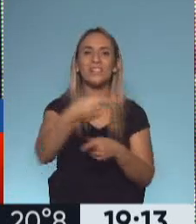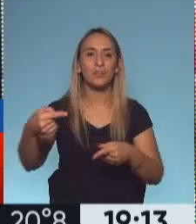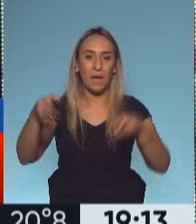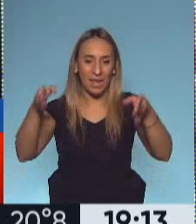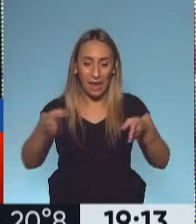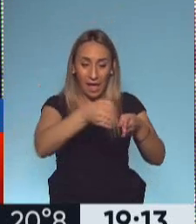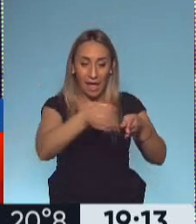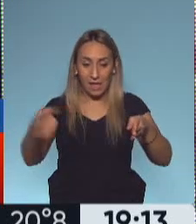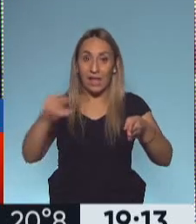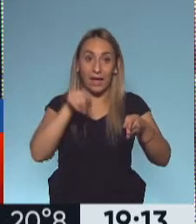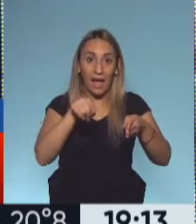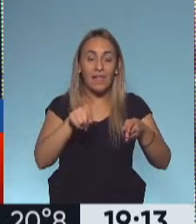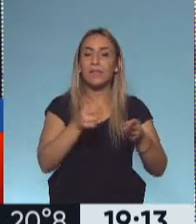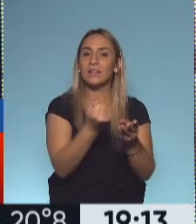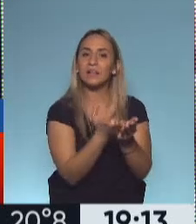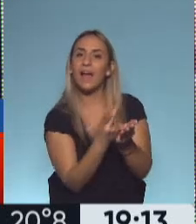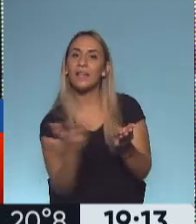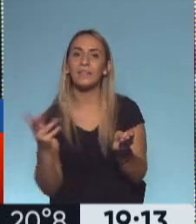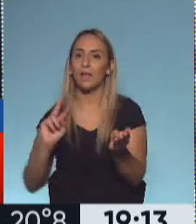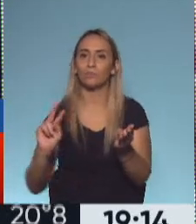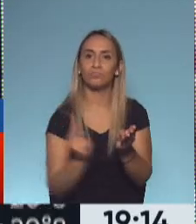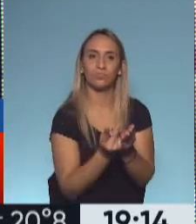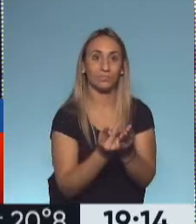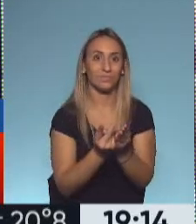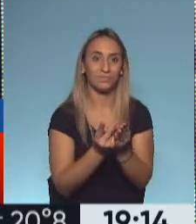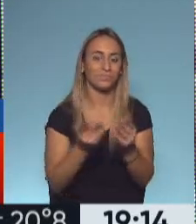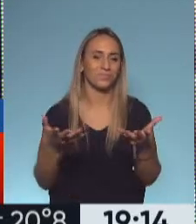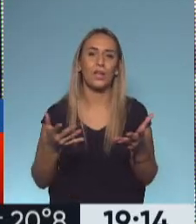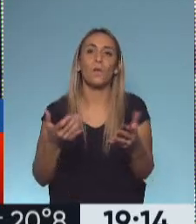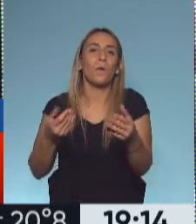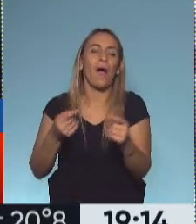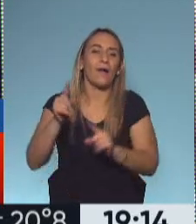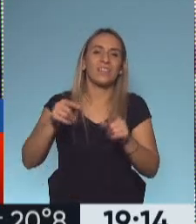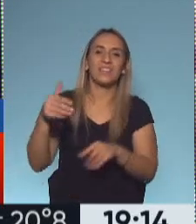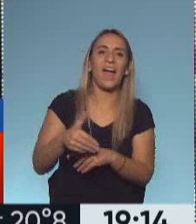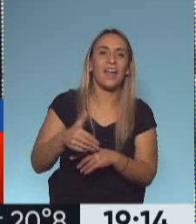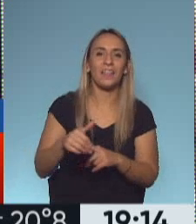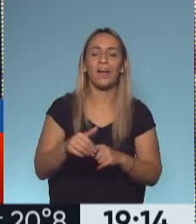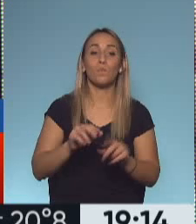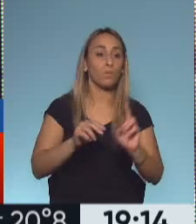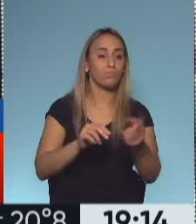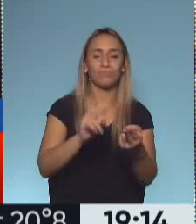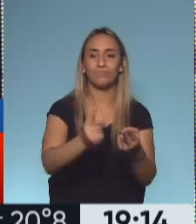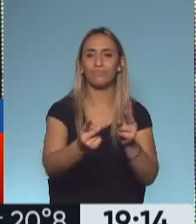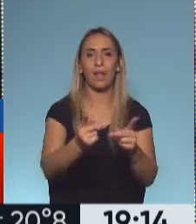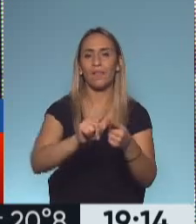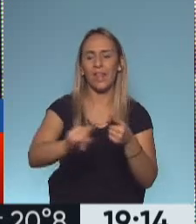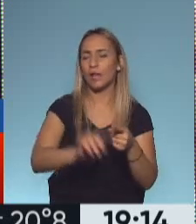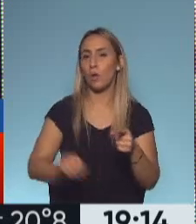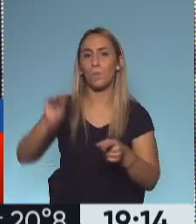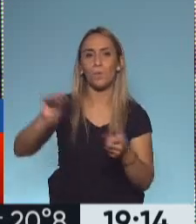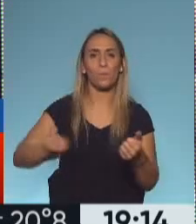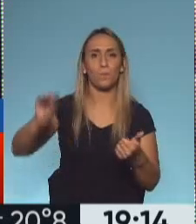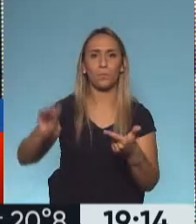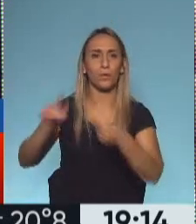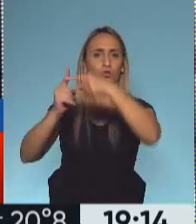comparar semana transcurrida con semana anterior. Aún así está claro que en algún momento llega a